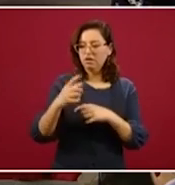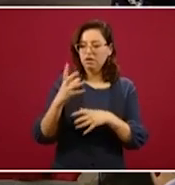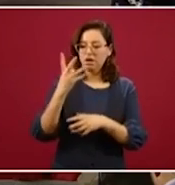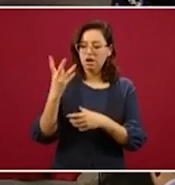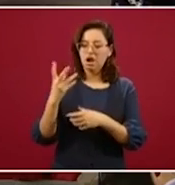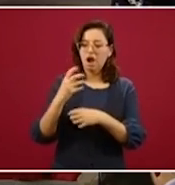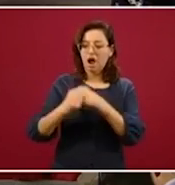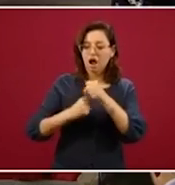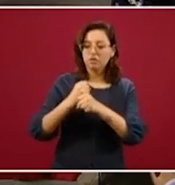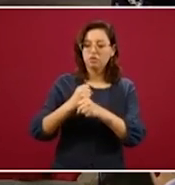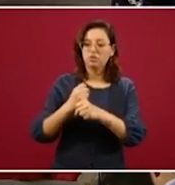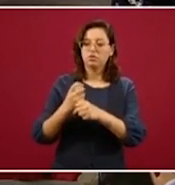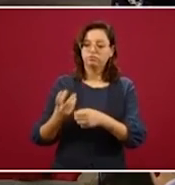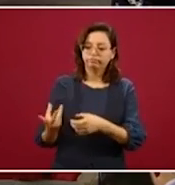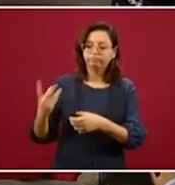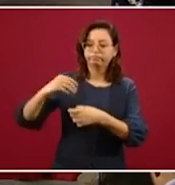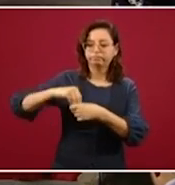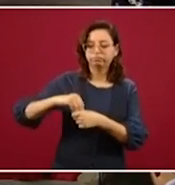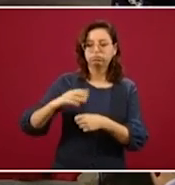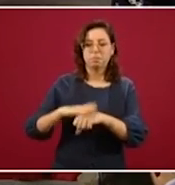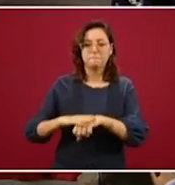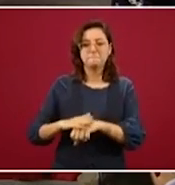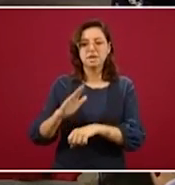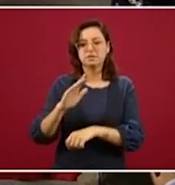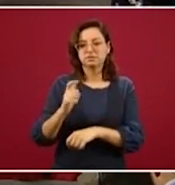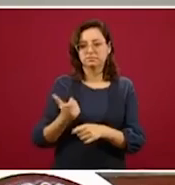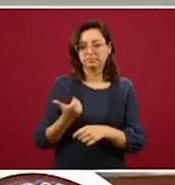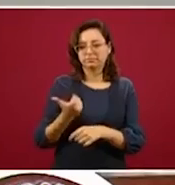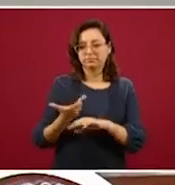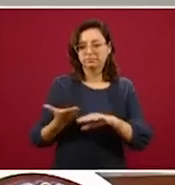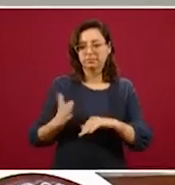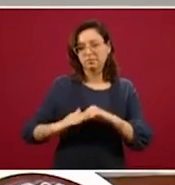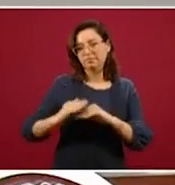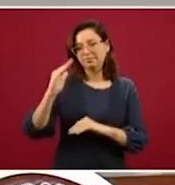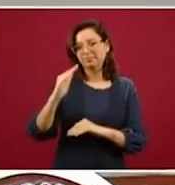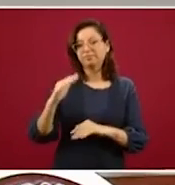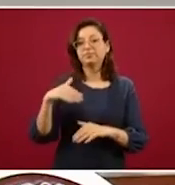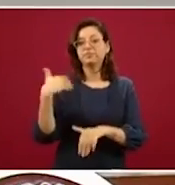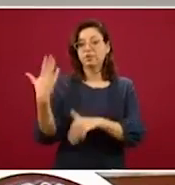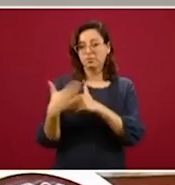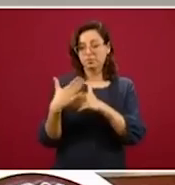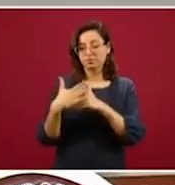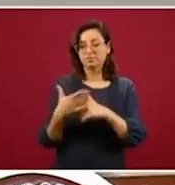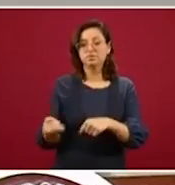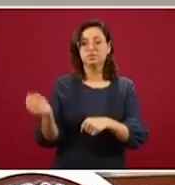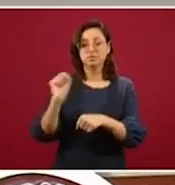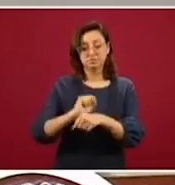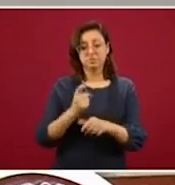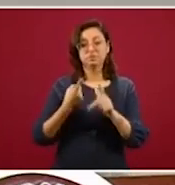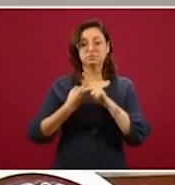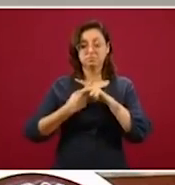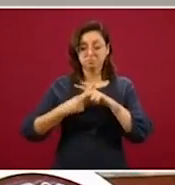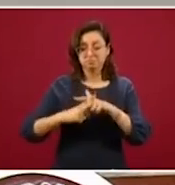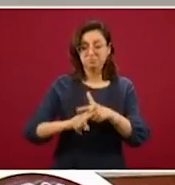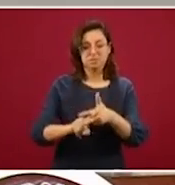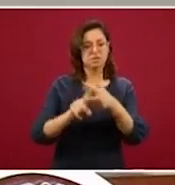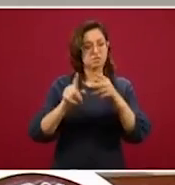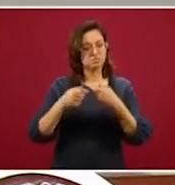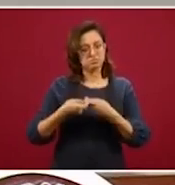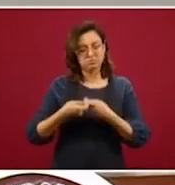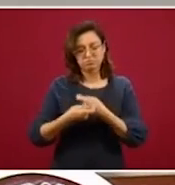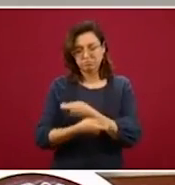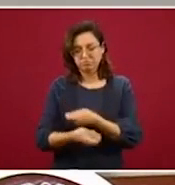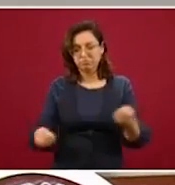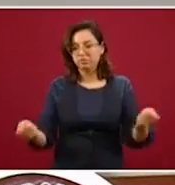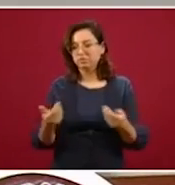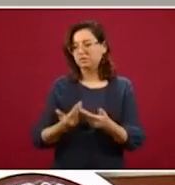su participación. Para la colocación, estas tandas empiezan a colocarse ya la semana que entra, una vez publicadas las reglas de operación del